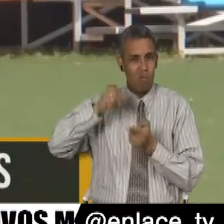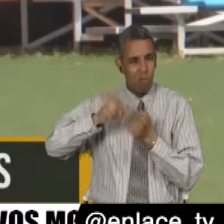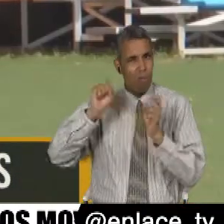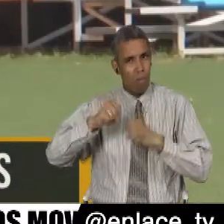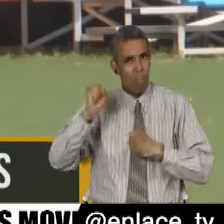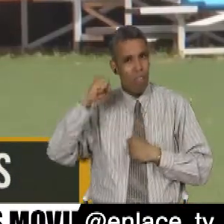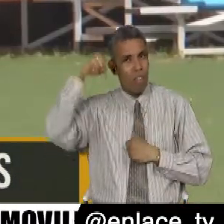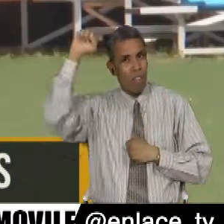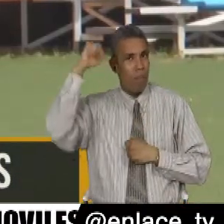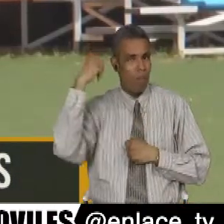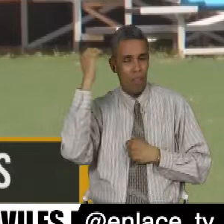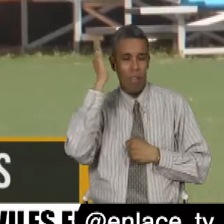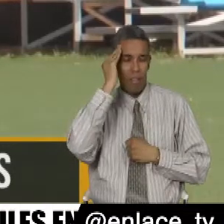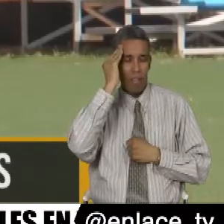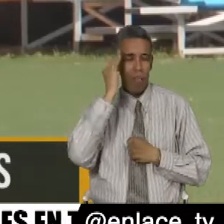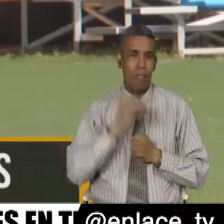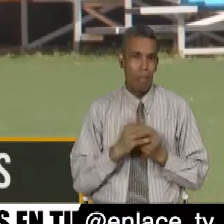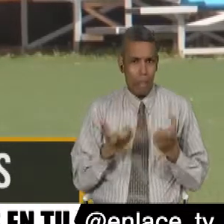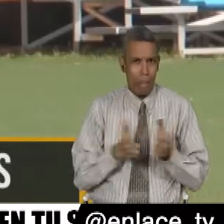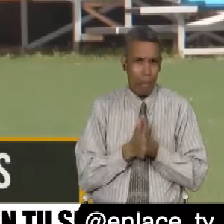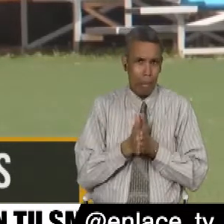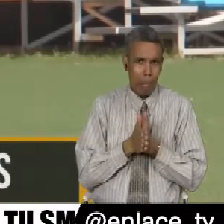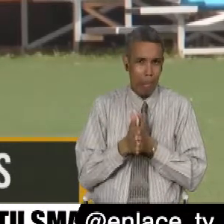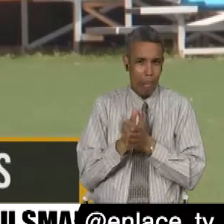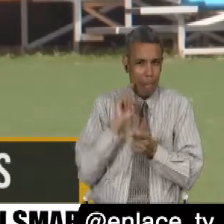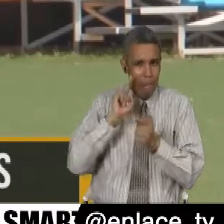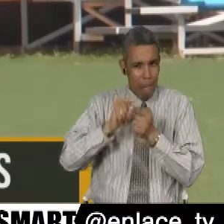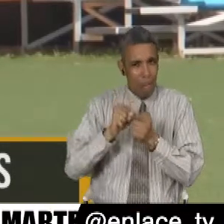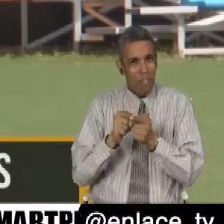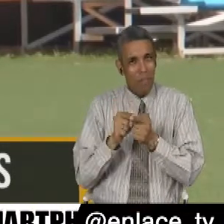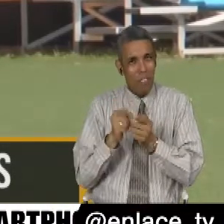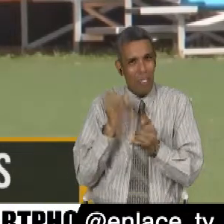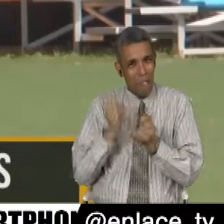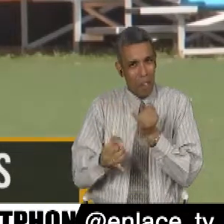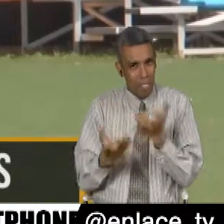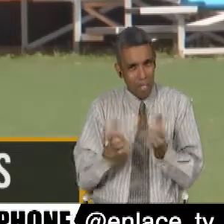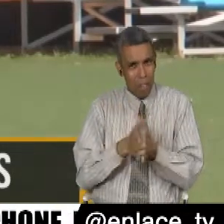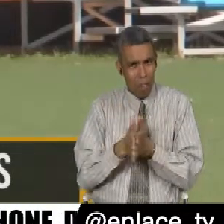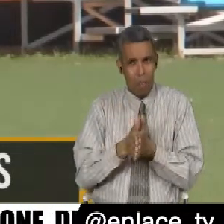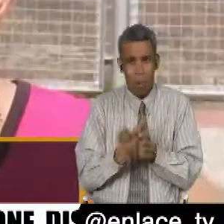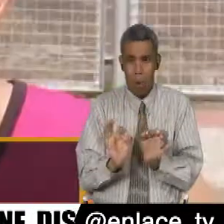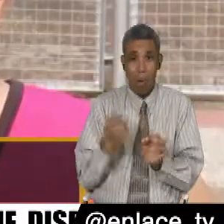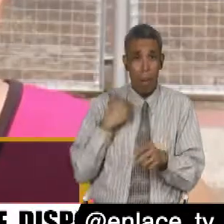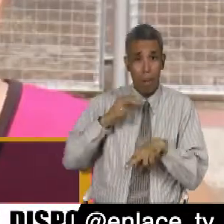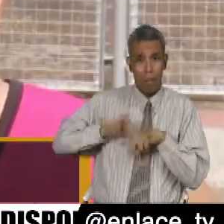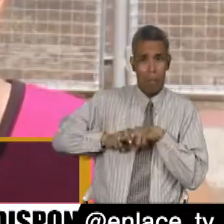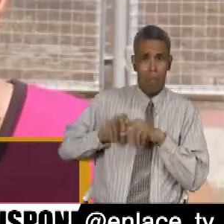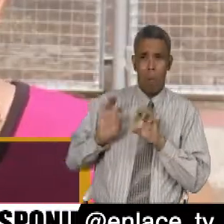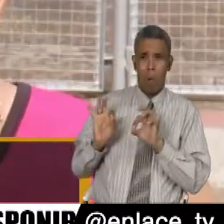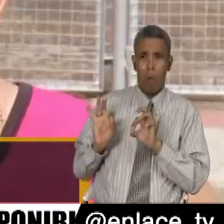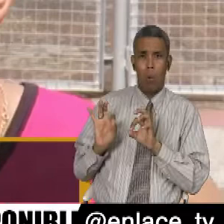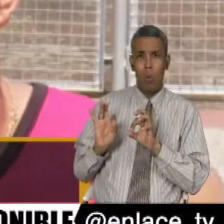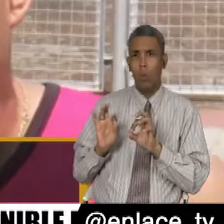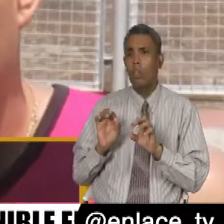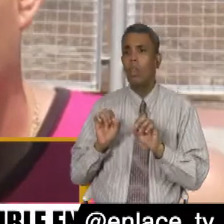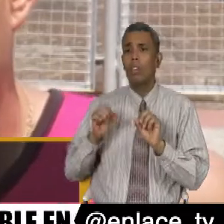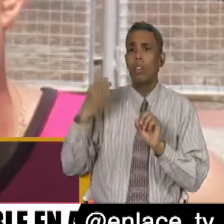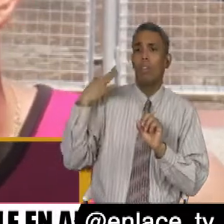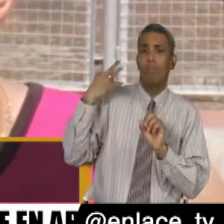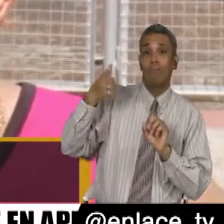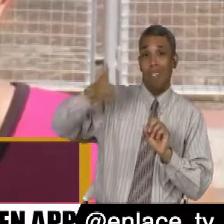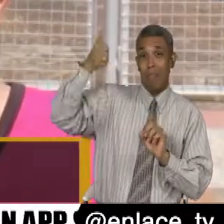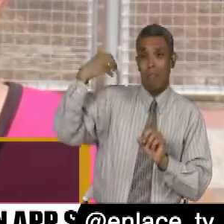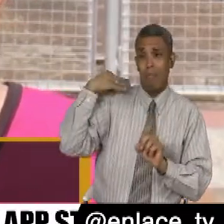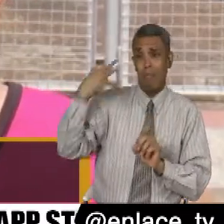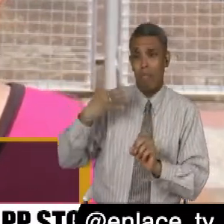para meternos en las finales que lo que todos anhelamos pero creo que estoy listo por cimiento cantes de titular o si tengo que entrar como como emergente a